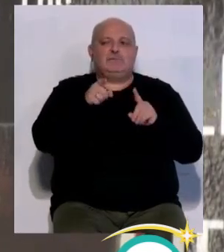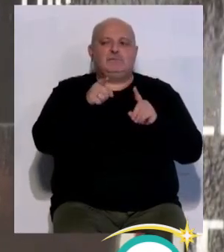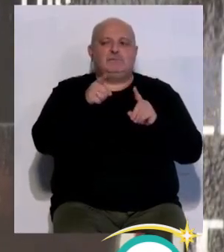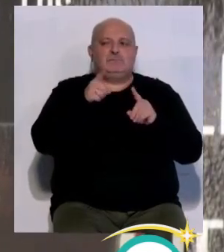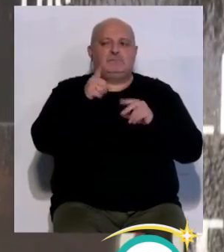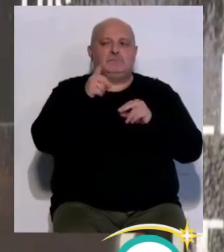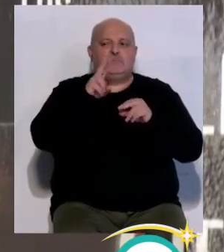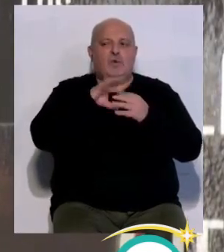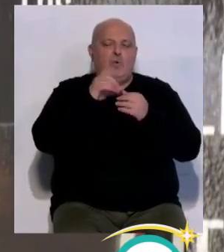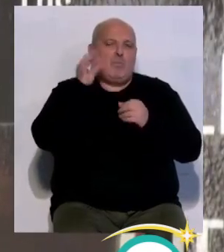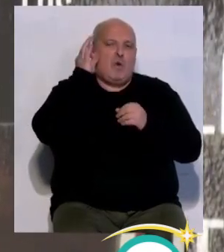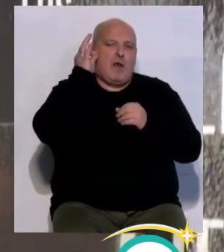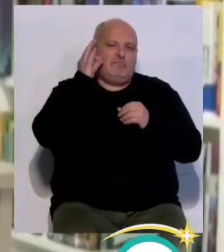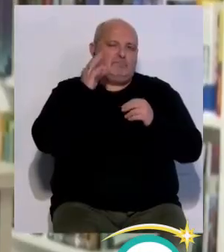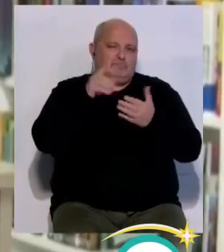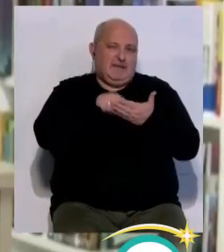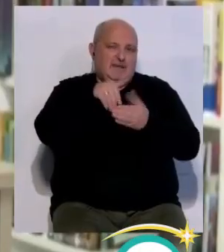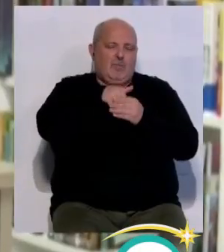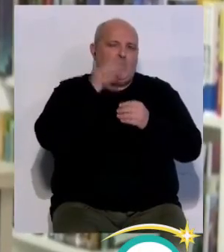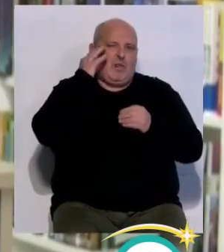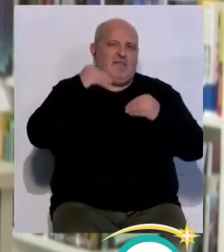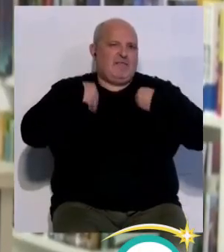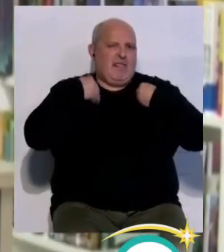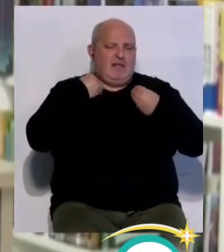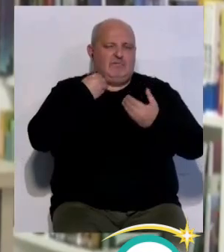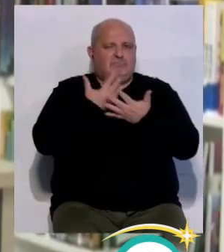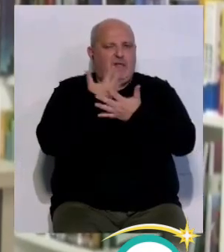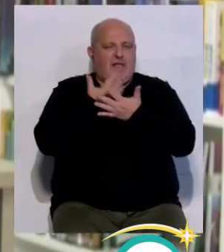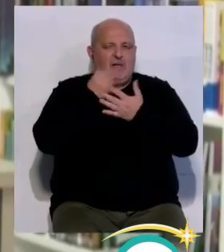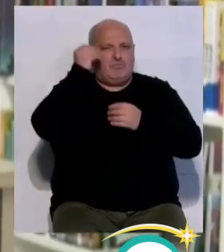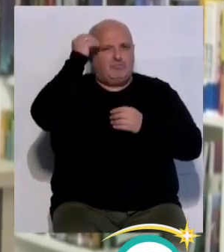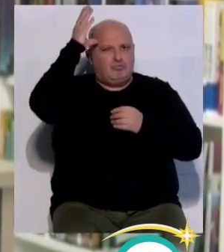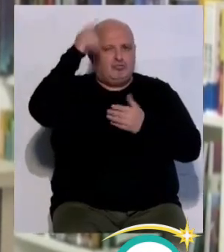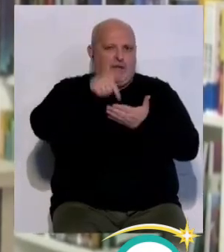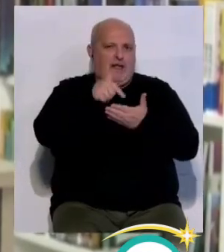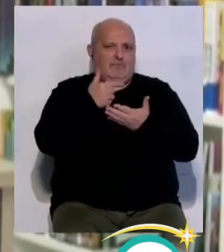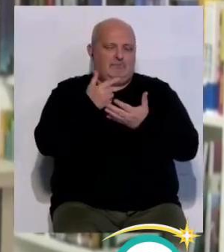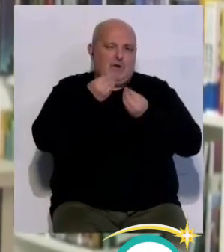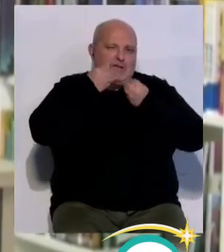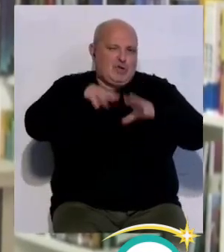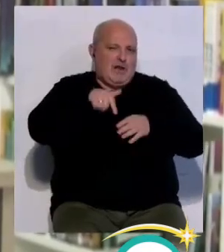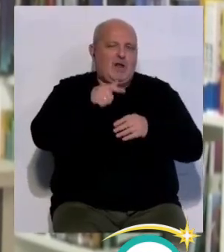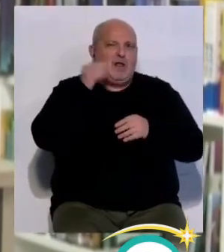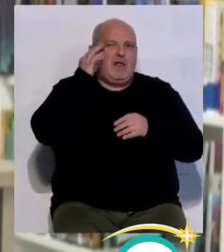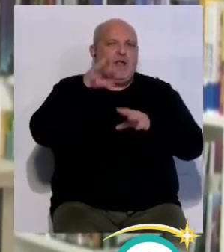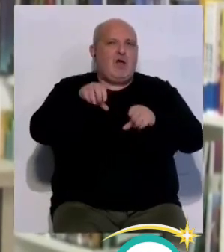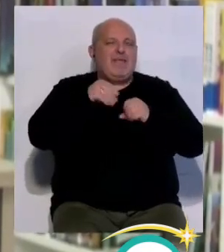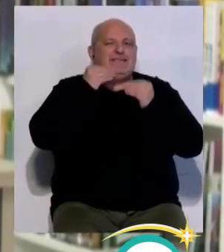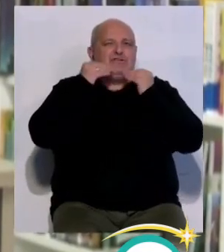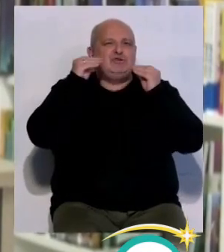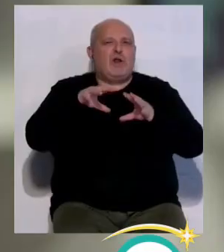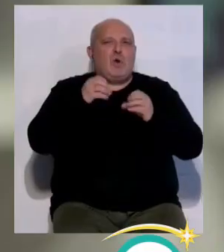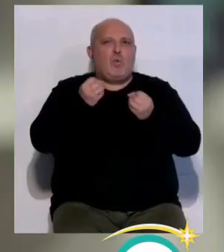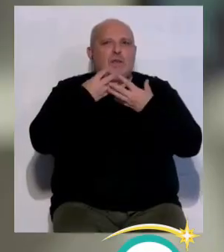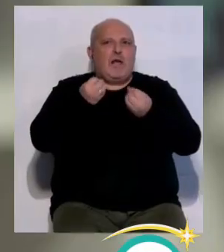Con Constrina es una mujer, aparte de muy inteligente, muy divertida. Qué señal de inteligencia. Ella coge la historia y te la